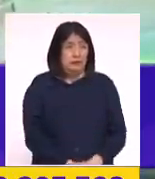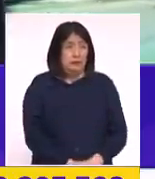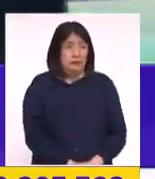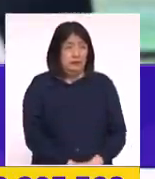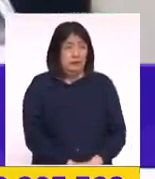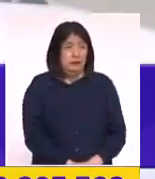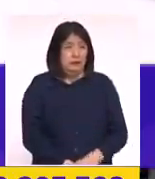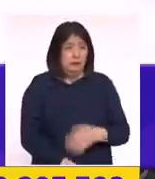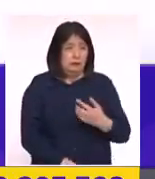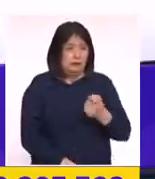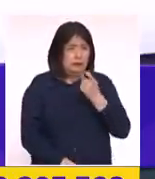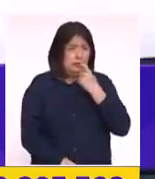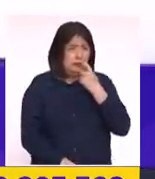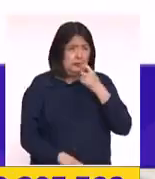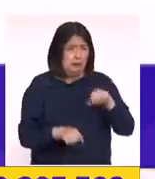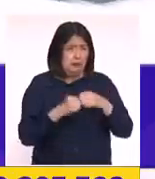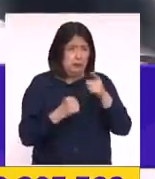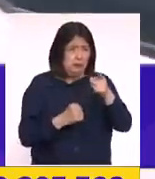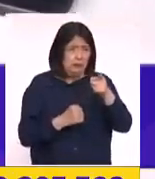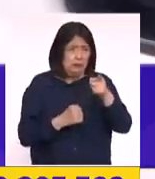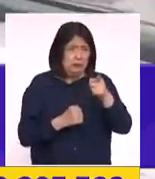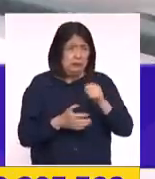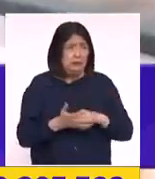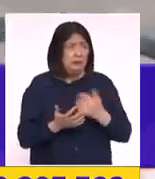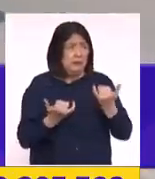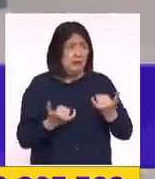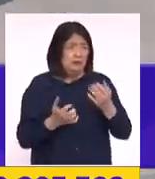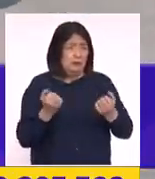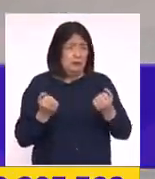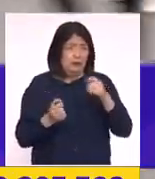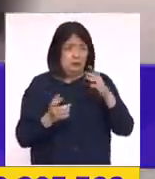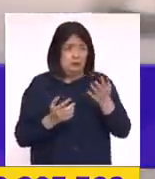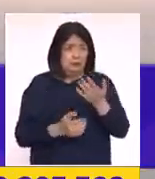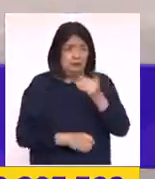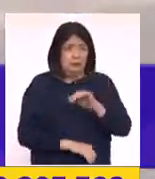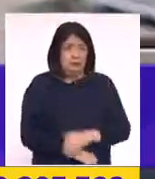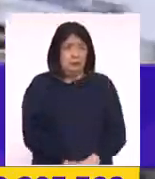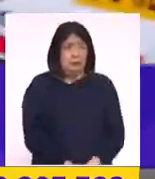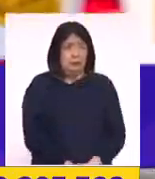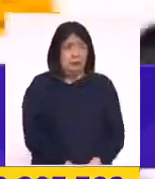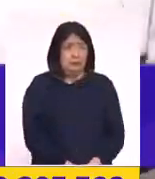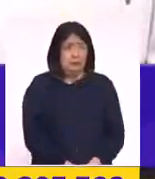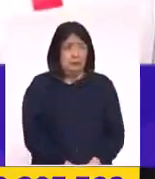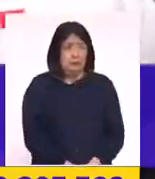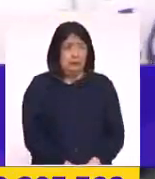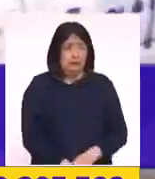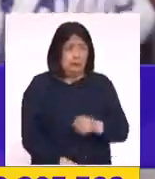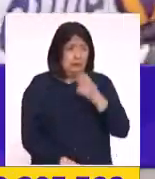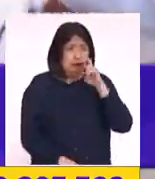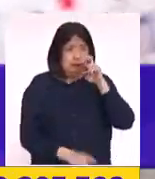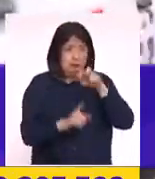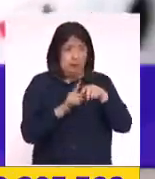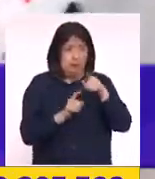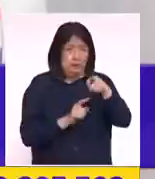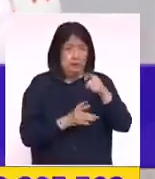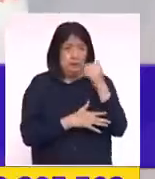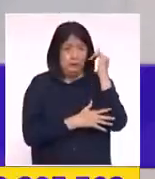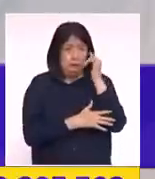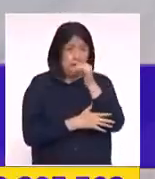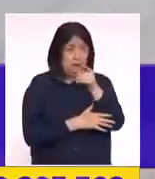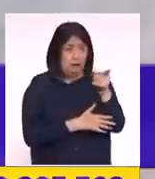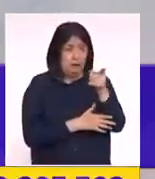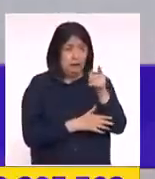Ya salió. Han roto la luna. Acaban de romper la ventana aquí de la camioneta. Acaban de romper la ventana de la unidad móvil